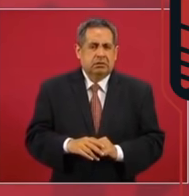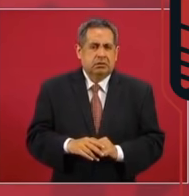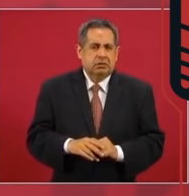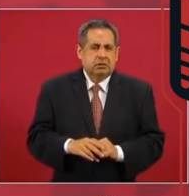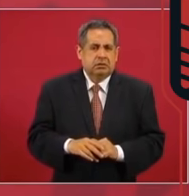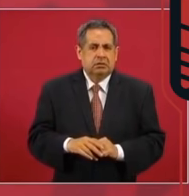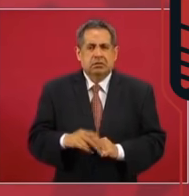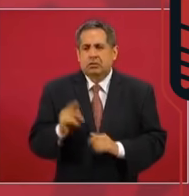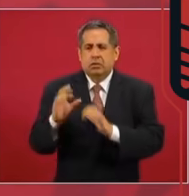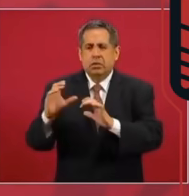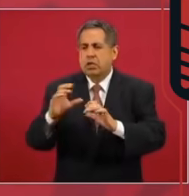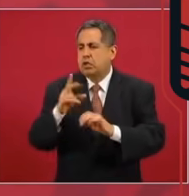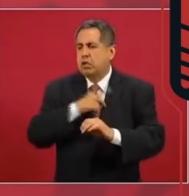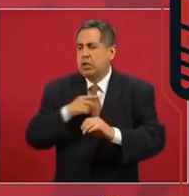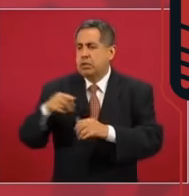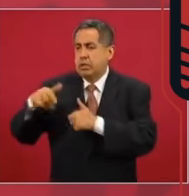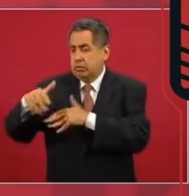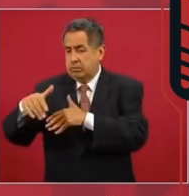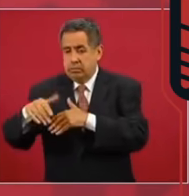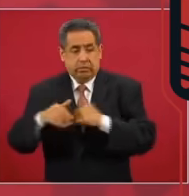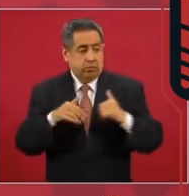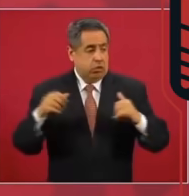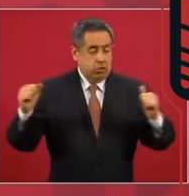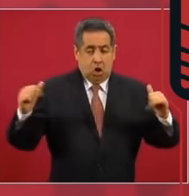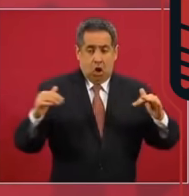que no haya enfrentamientos, que no haya